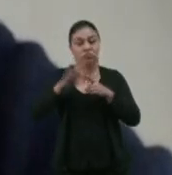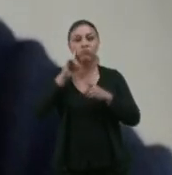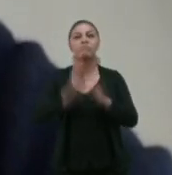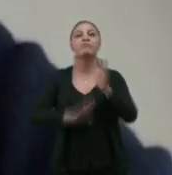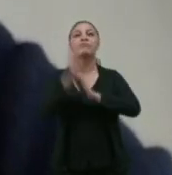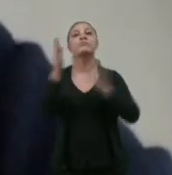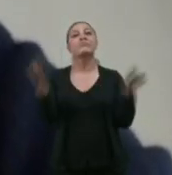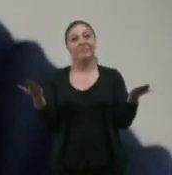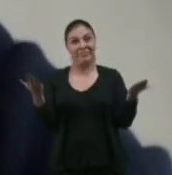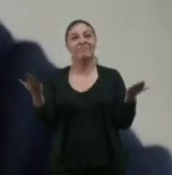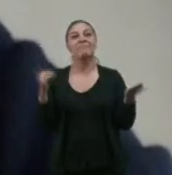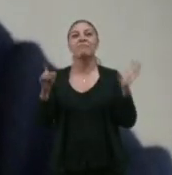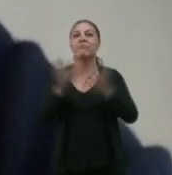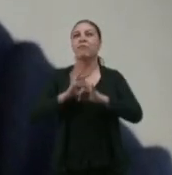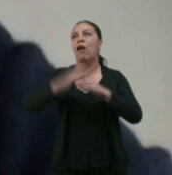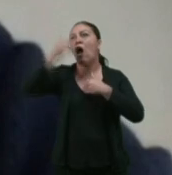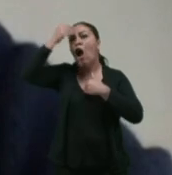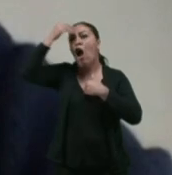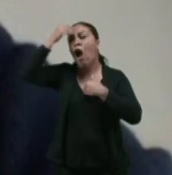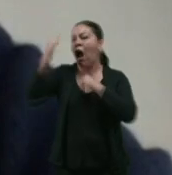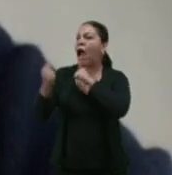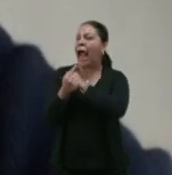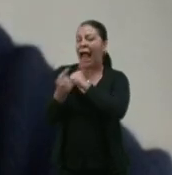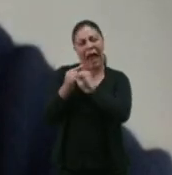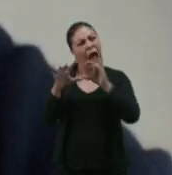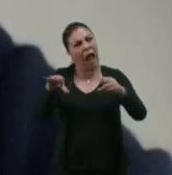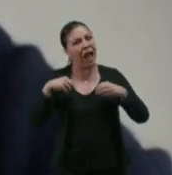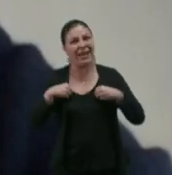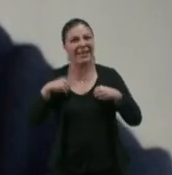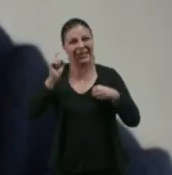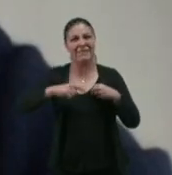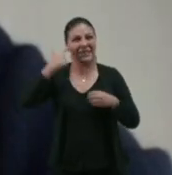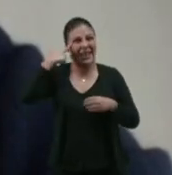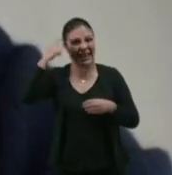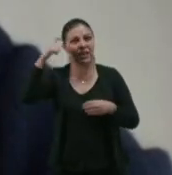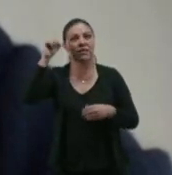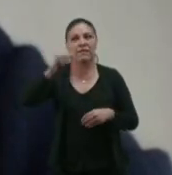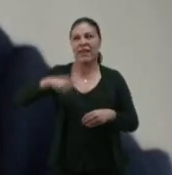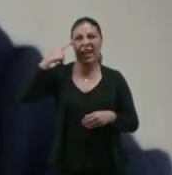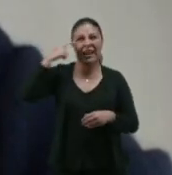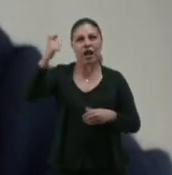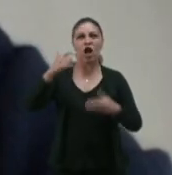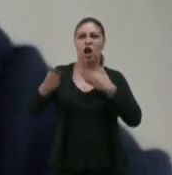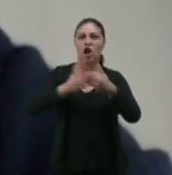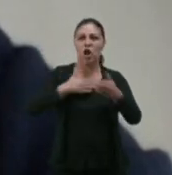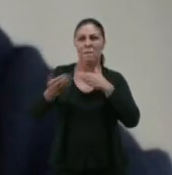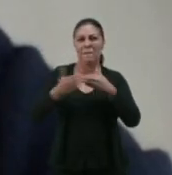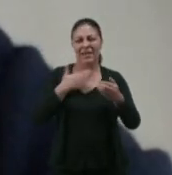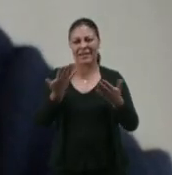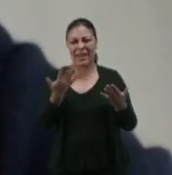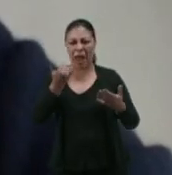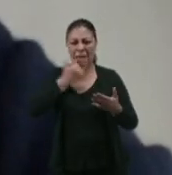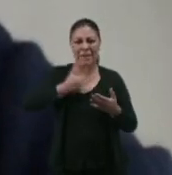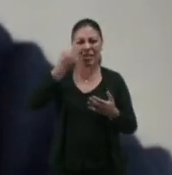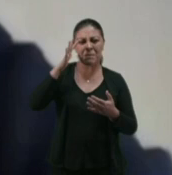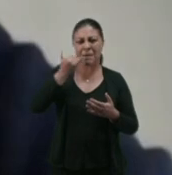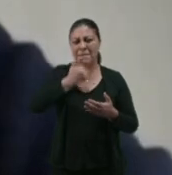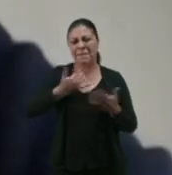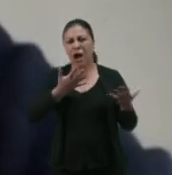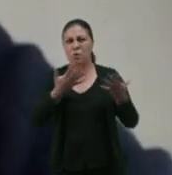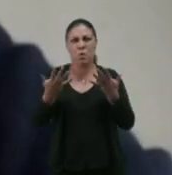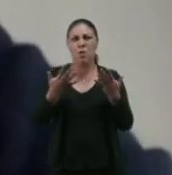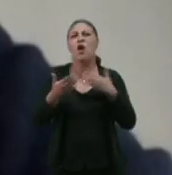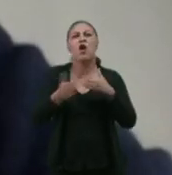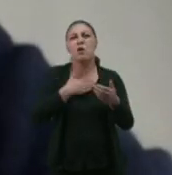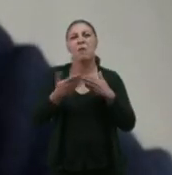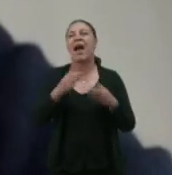de inconsciencia, hay que tomar riesgos, hay que ser arriesgado, hay que estar cómodo con la incertidumbre. Si uno no se siente cómodo